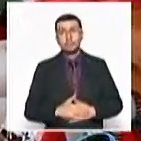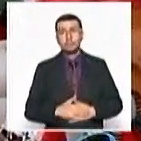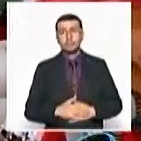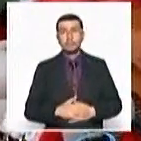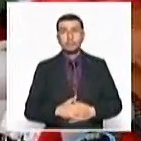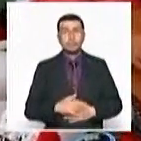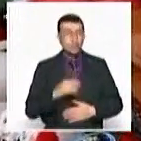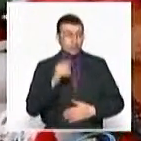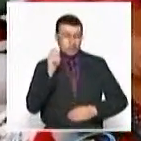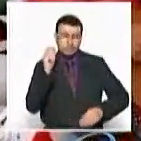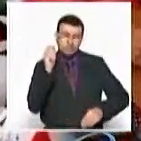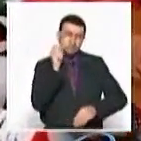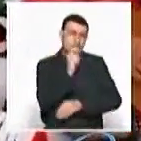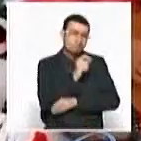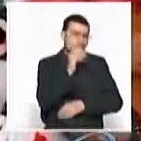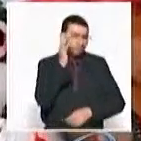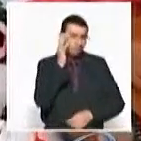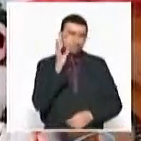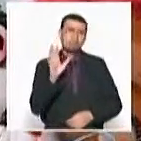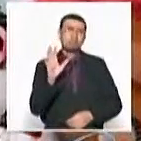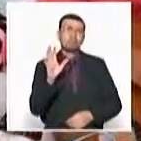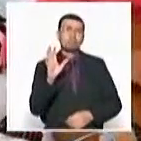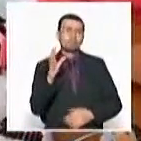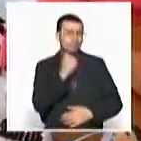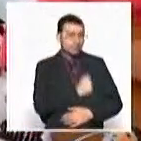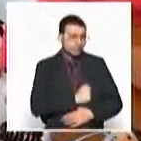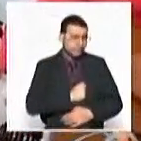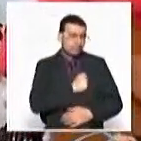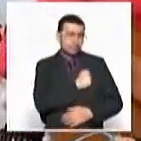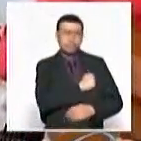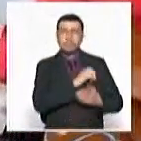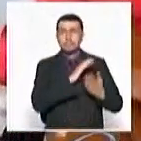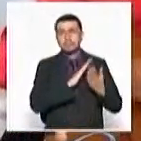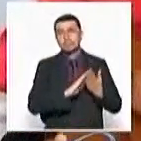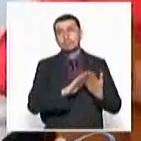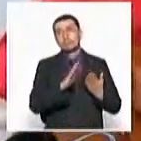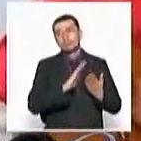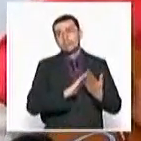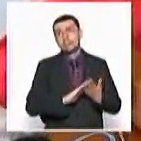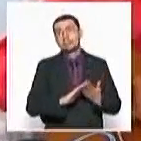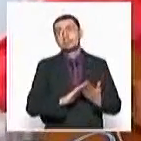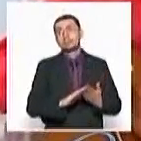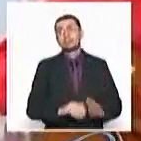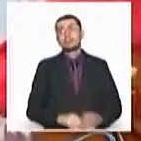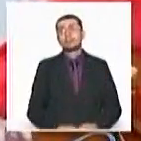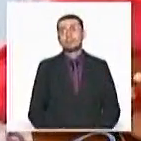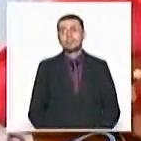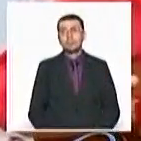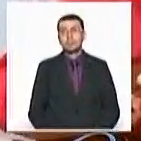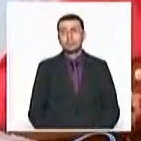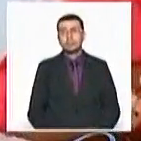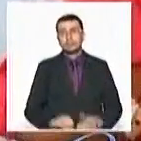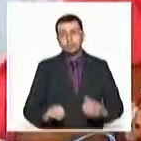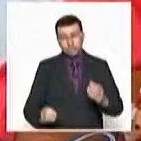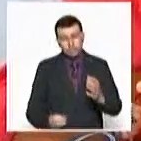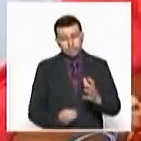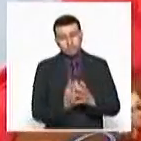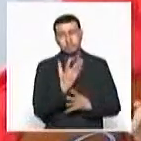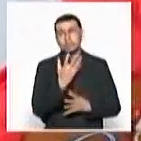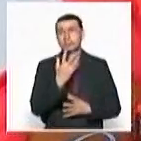he ofendido, te pido perdón. Claveles